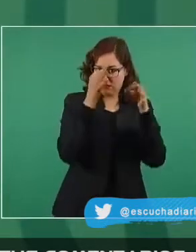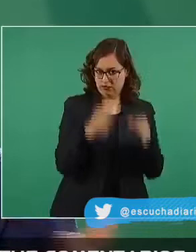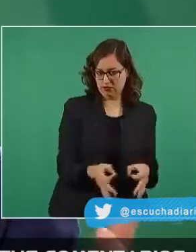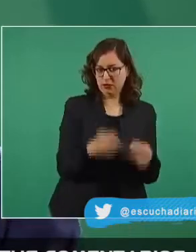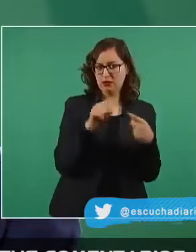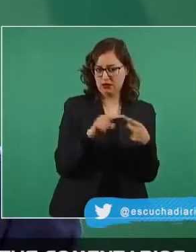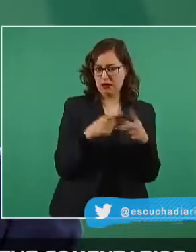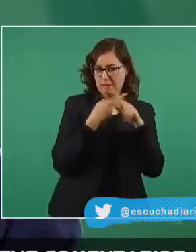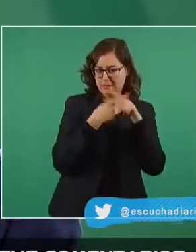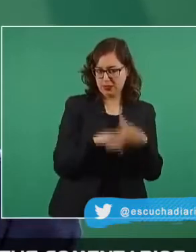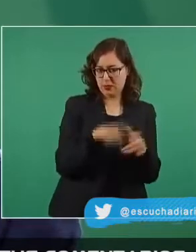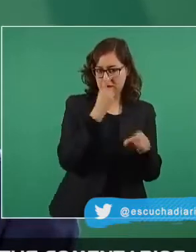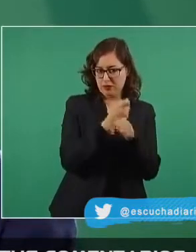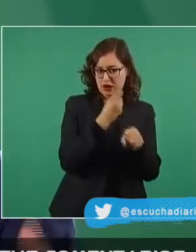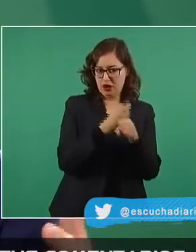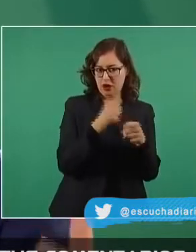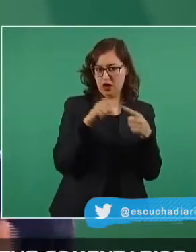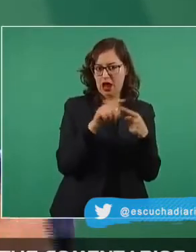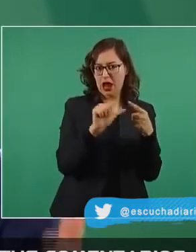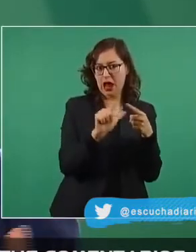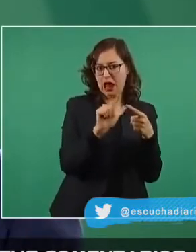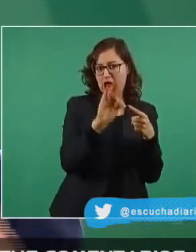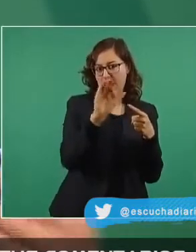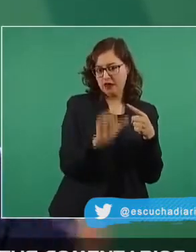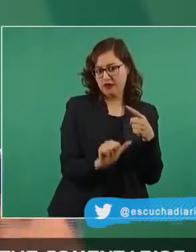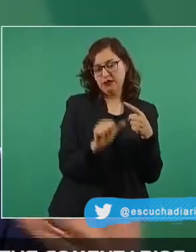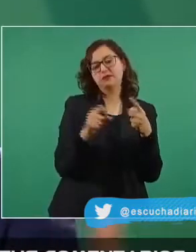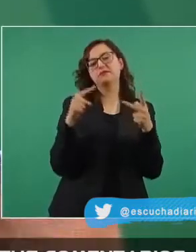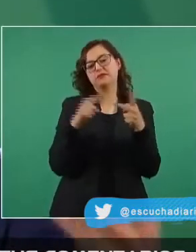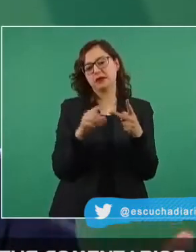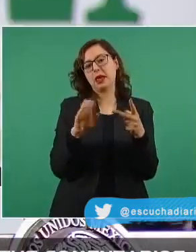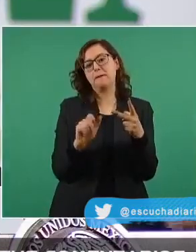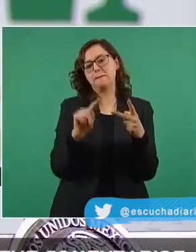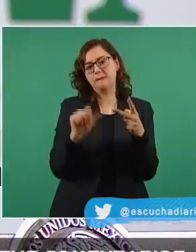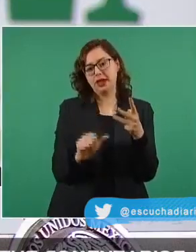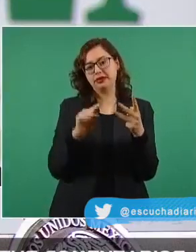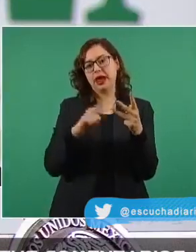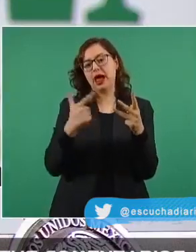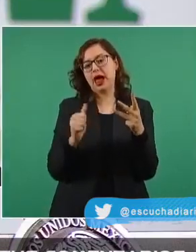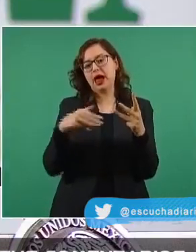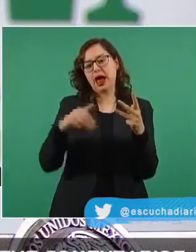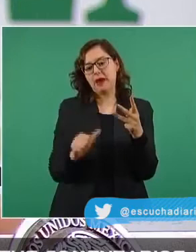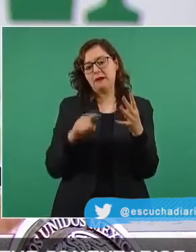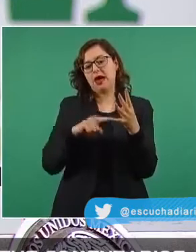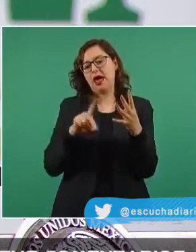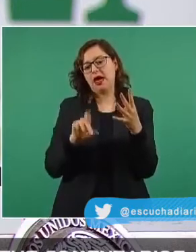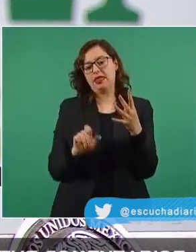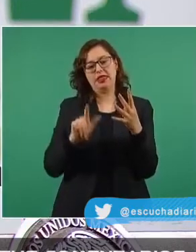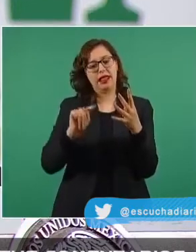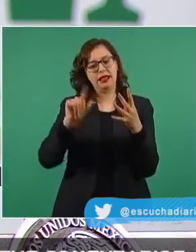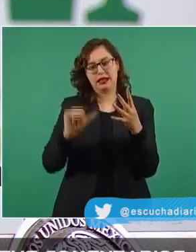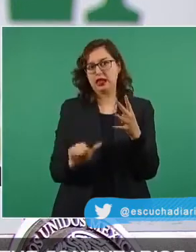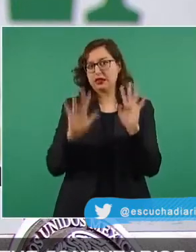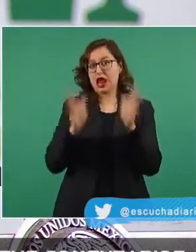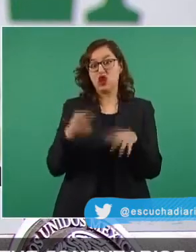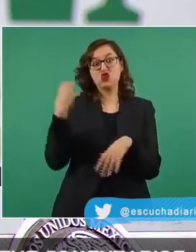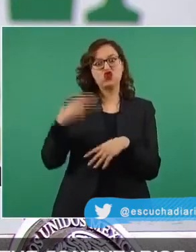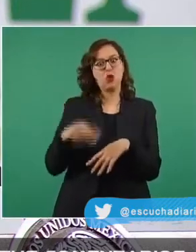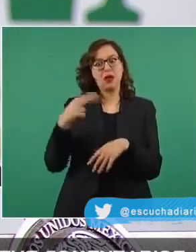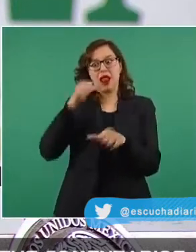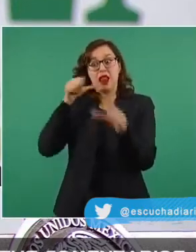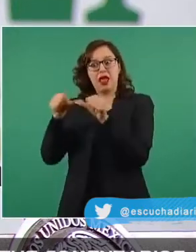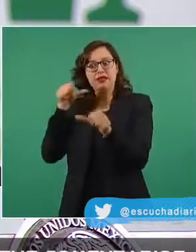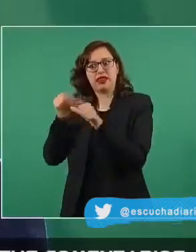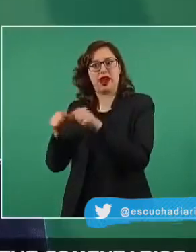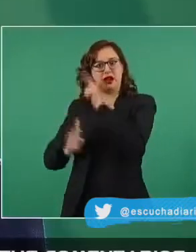Ante el aumento de casos, se reitera la invitación a mantener las medidas preventivas. Conservar sana distancia, cuando menos de